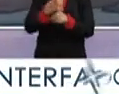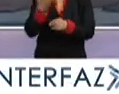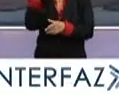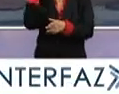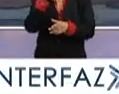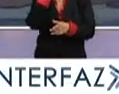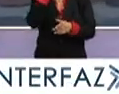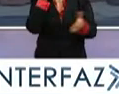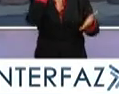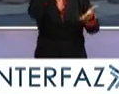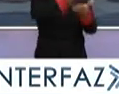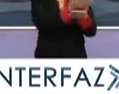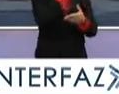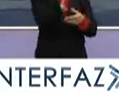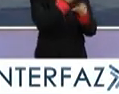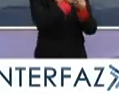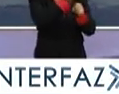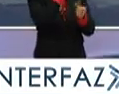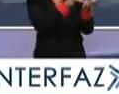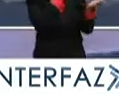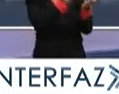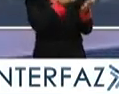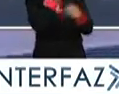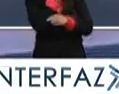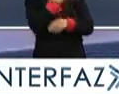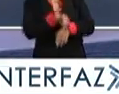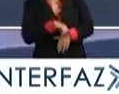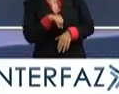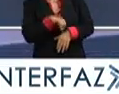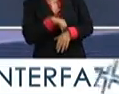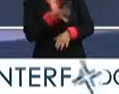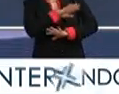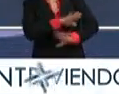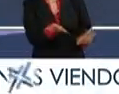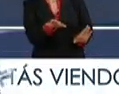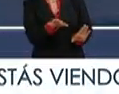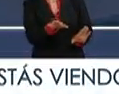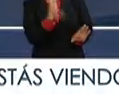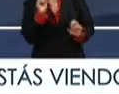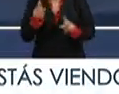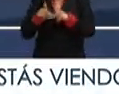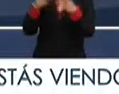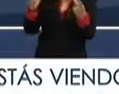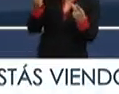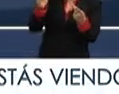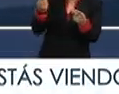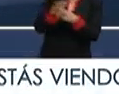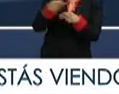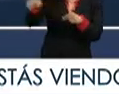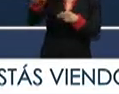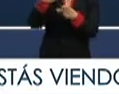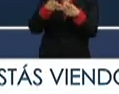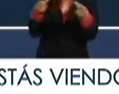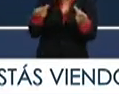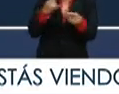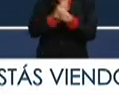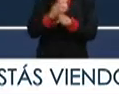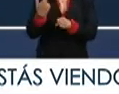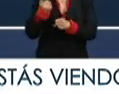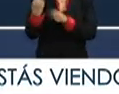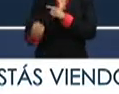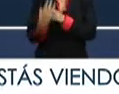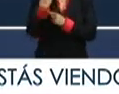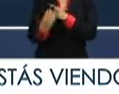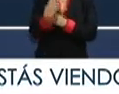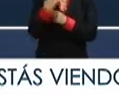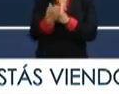a la escuela para tener información y había que abrir el periódico para tener información. Hoy la información viene a